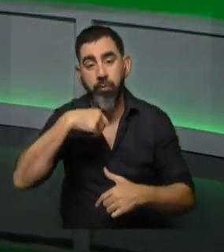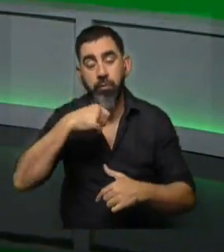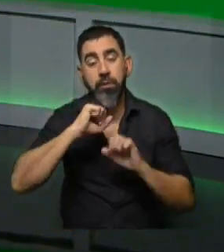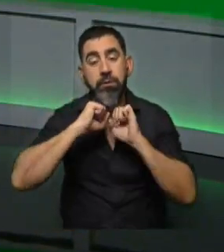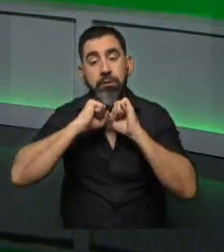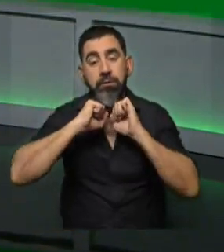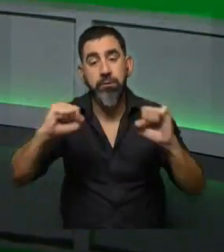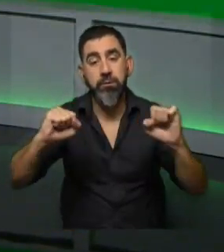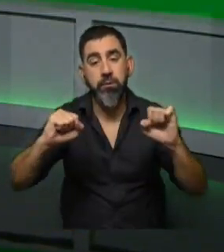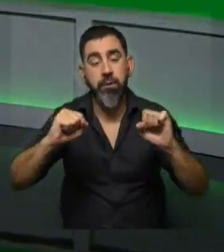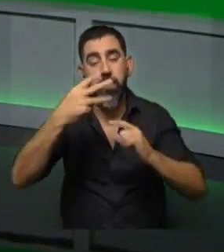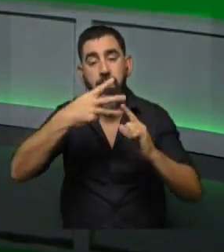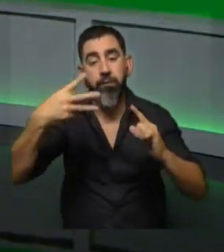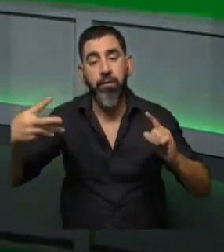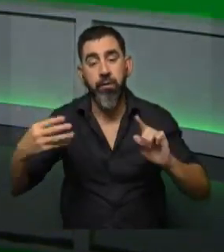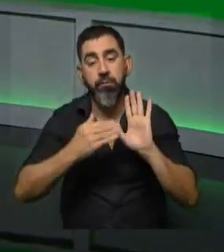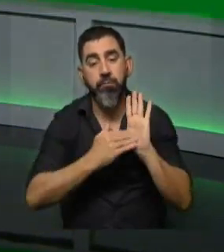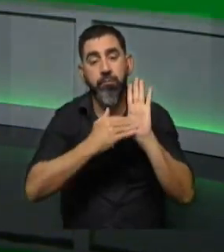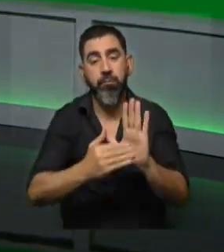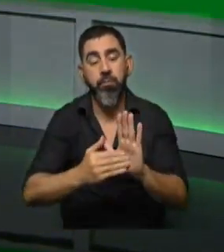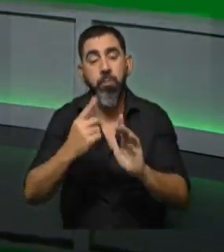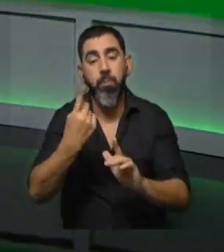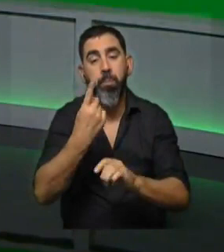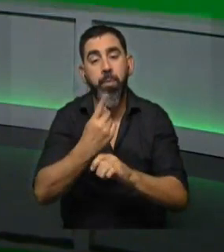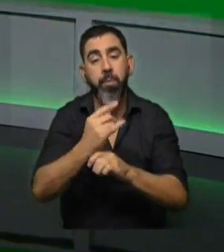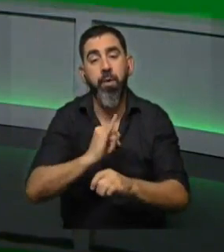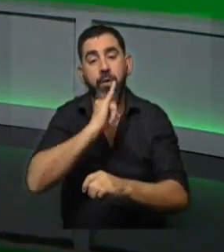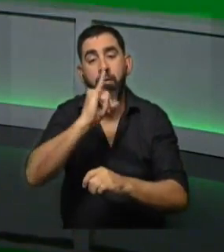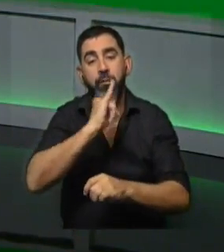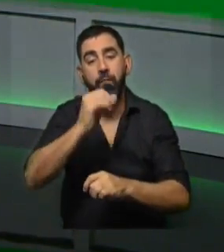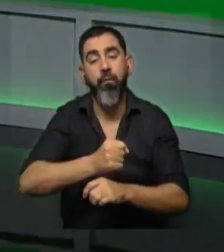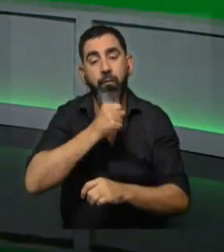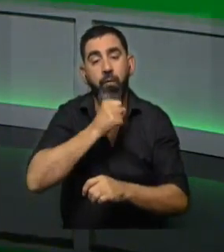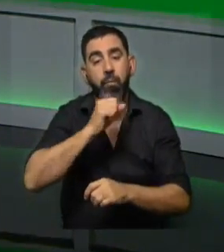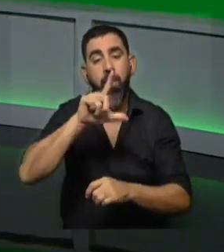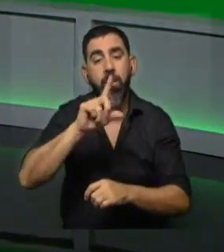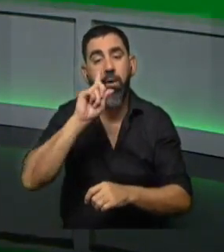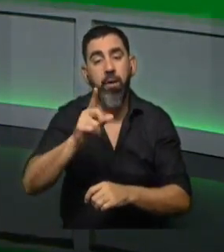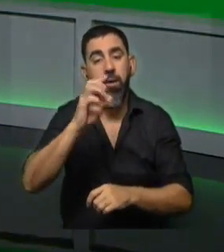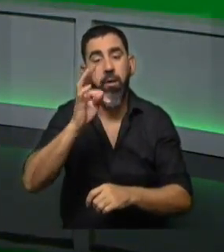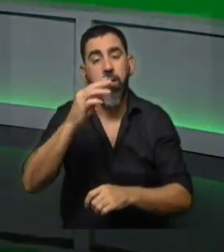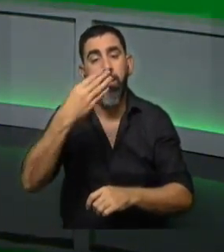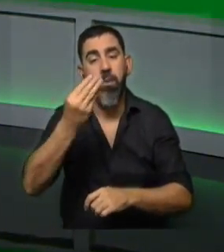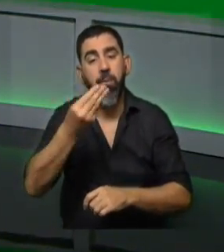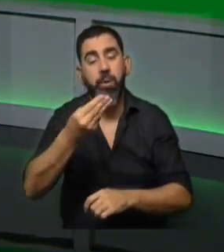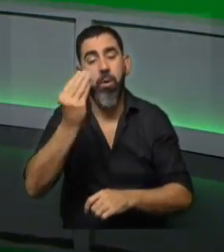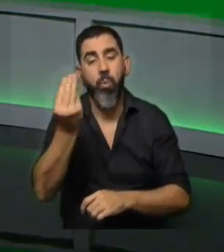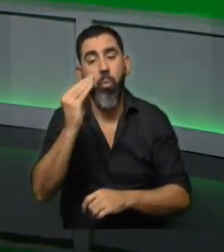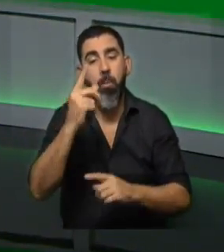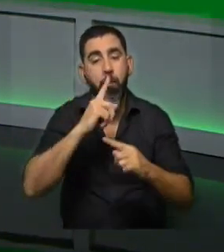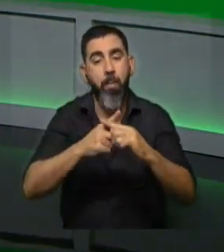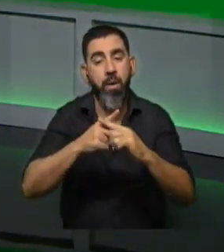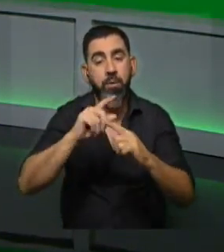de la secretaría de diversidad presentó un primer informe sobre vejez lgtbq más este fue uno de los proyectos